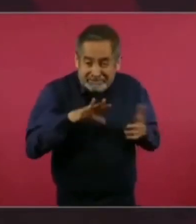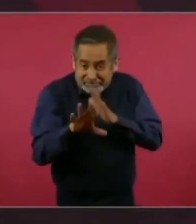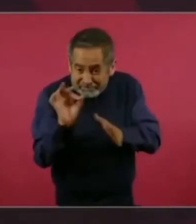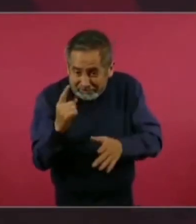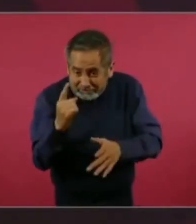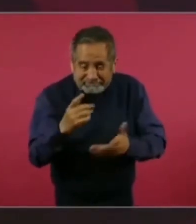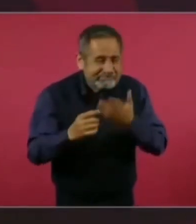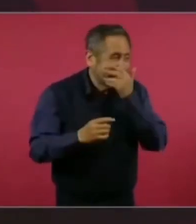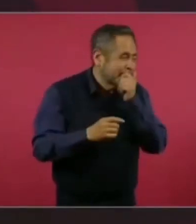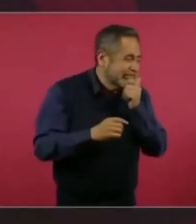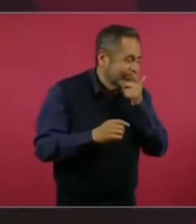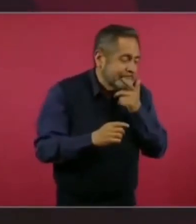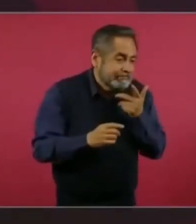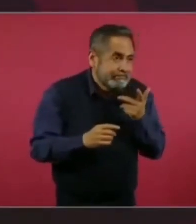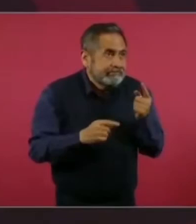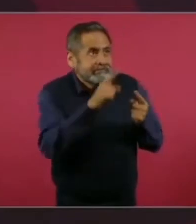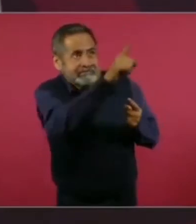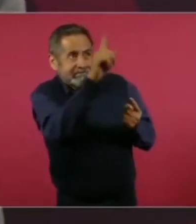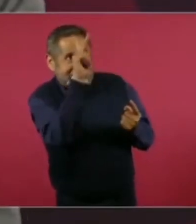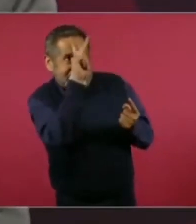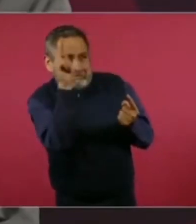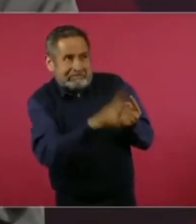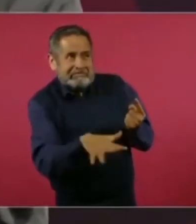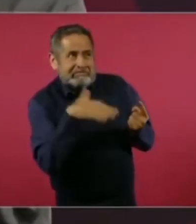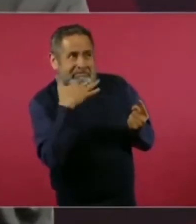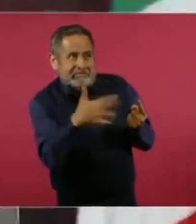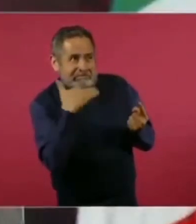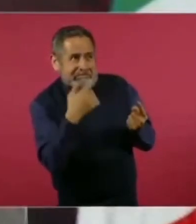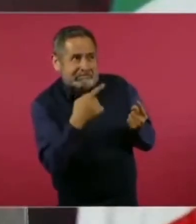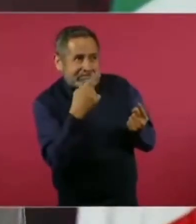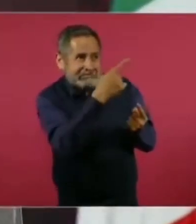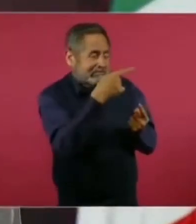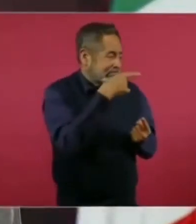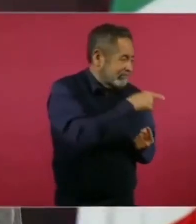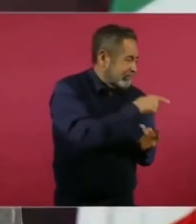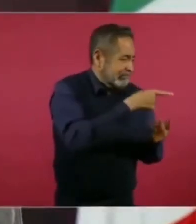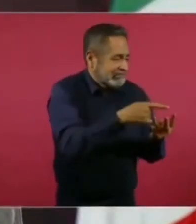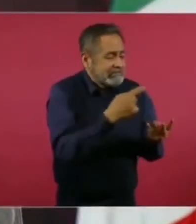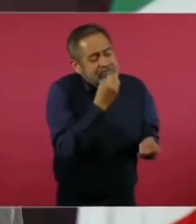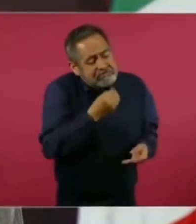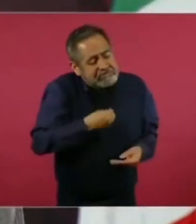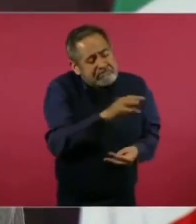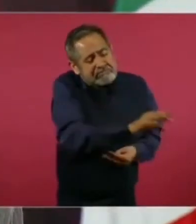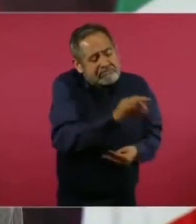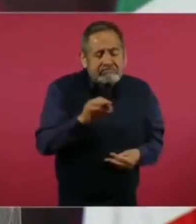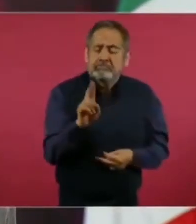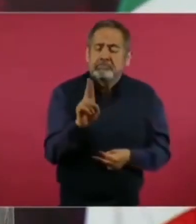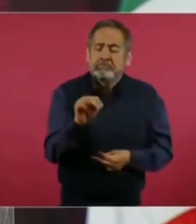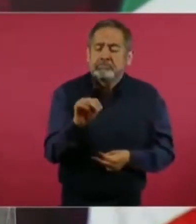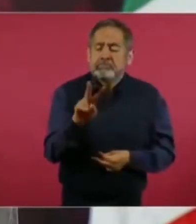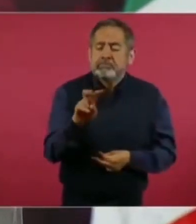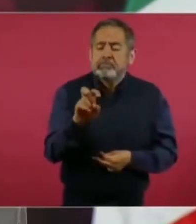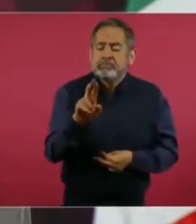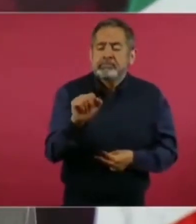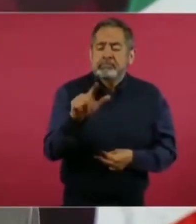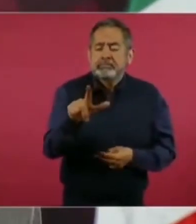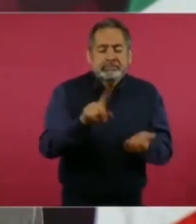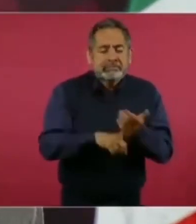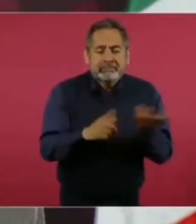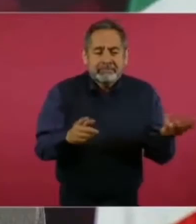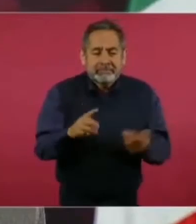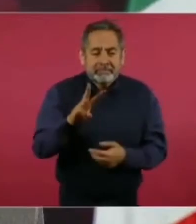escoger entre ese periódico y el Washington